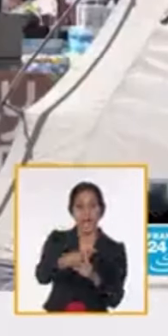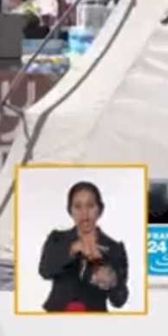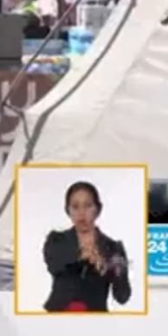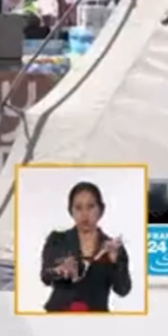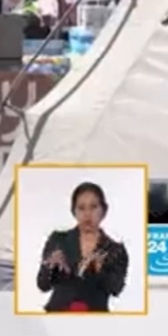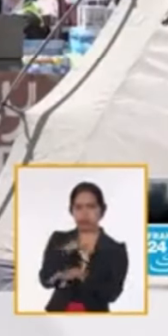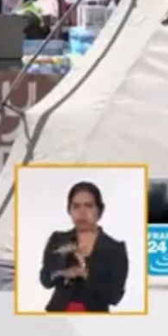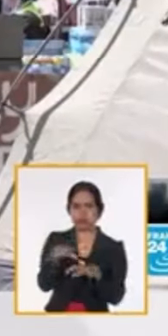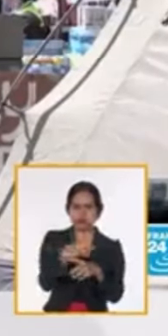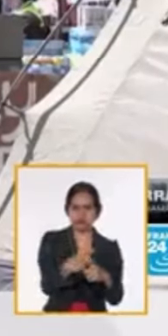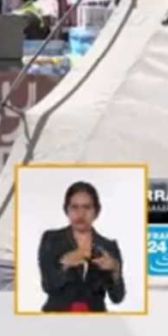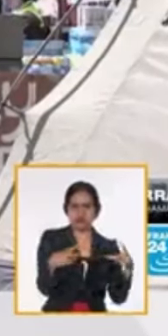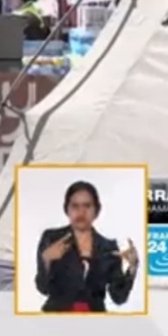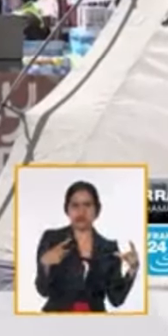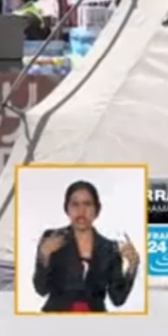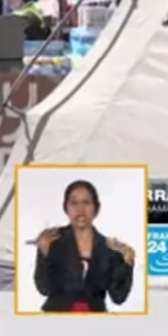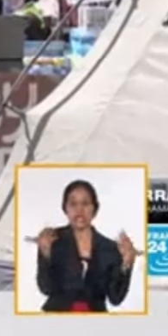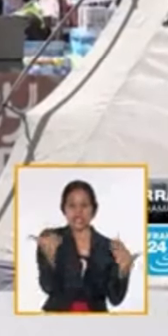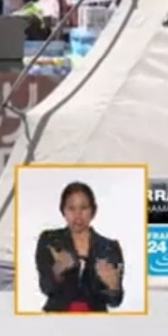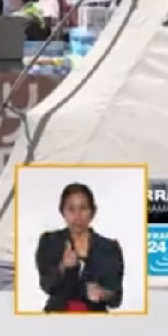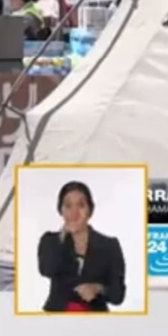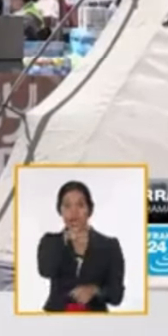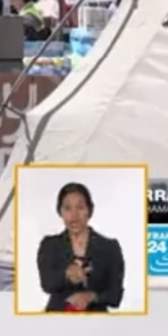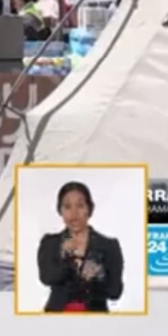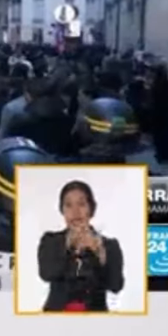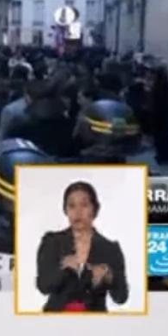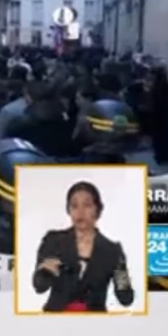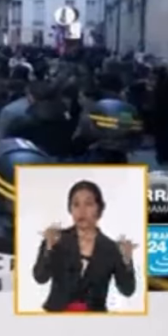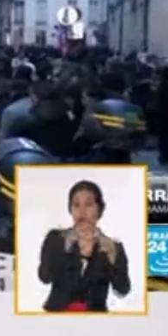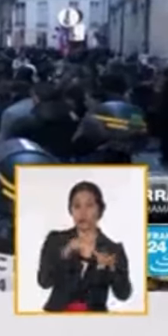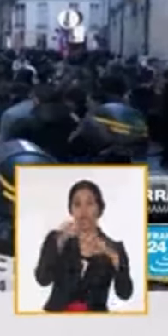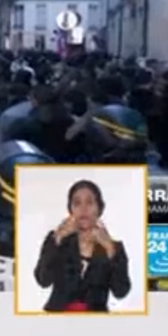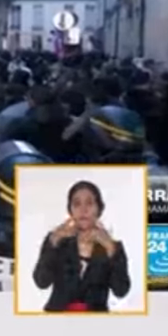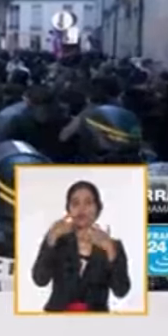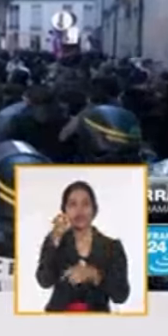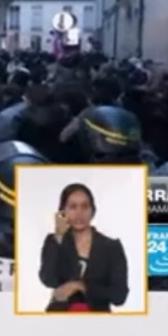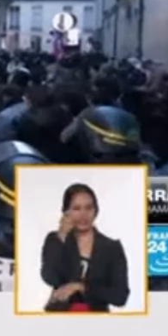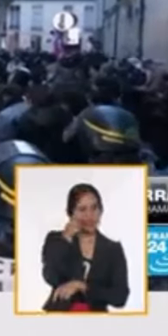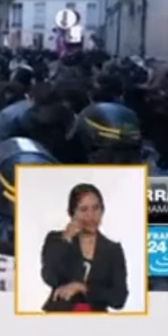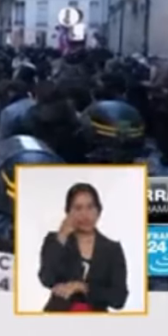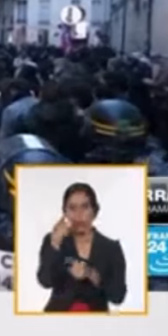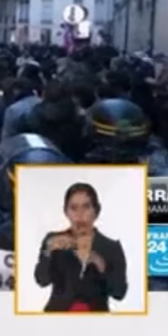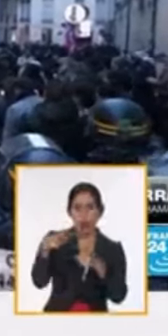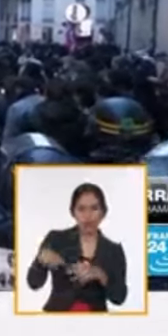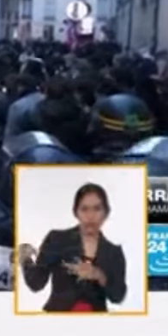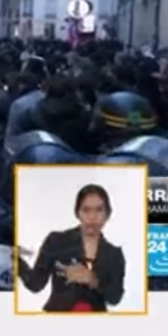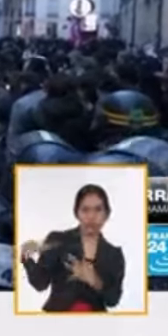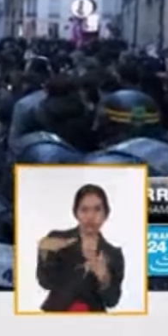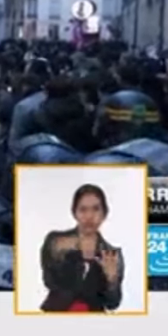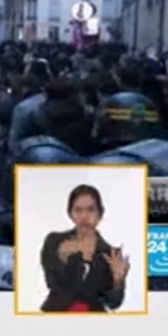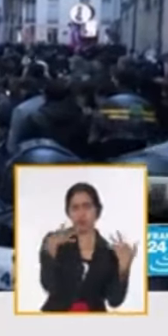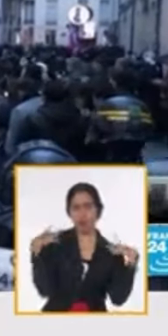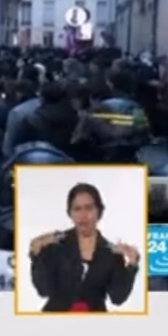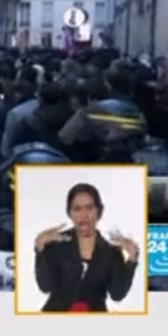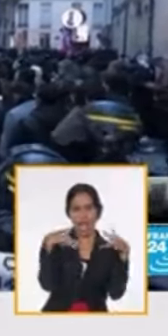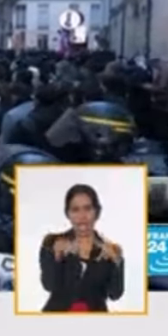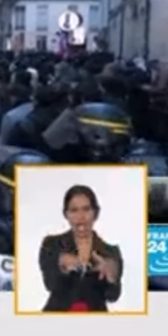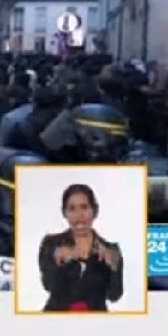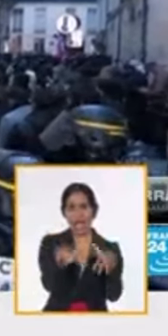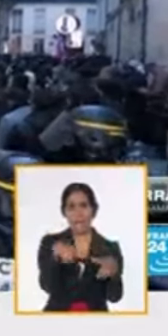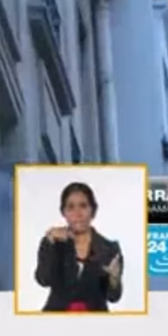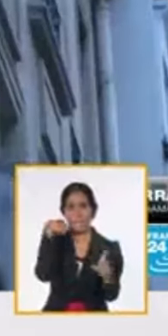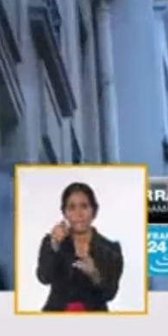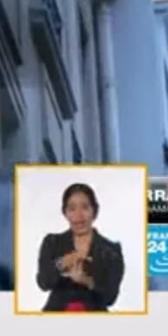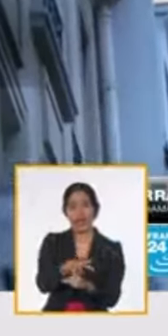La rectora de la institución, Minu Shafik, está en la mira debido a su gestión de las manifestaciones, que en sus inicios tuvo más de 100